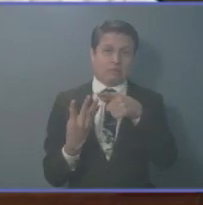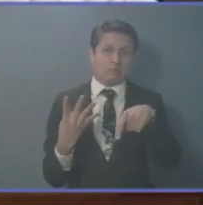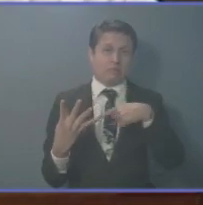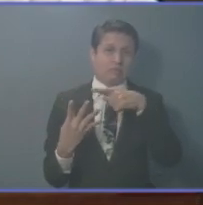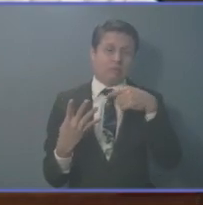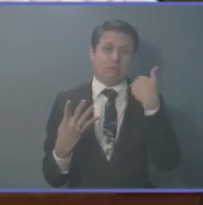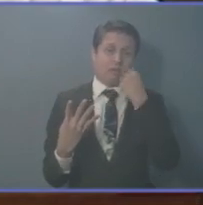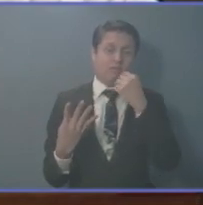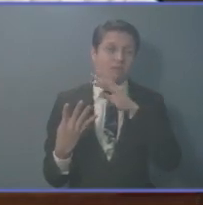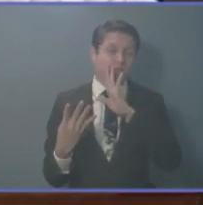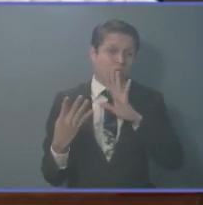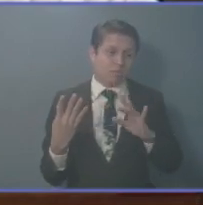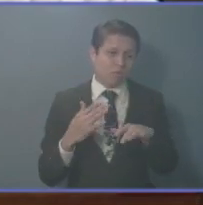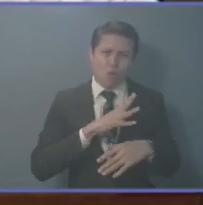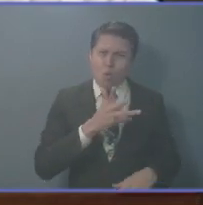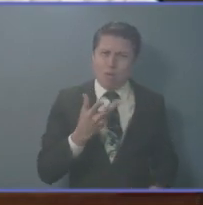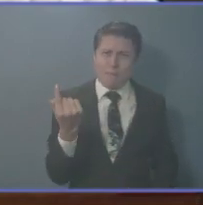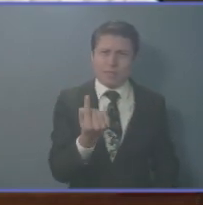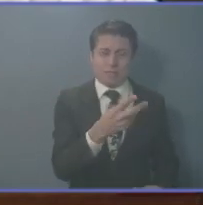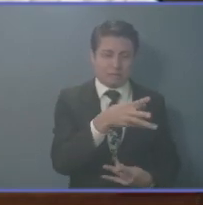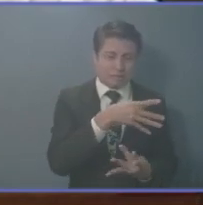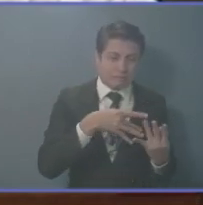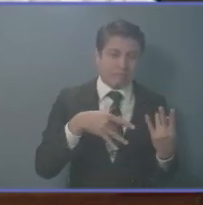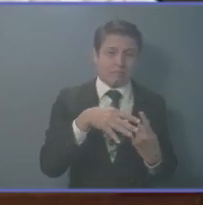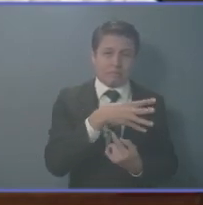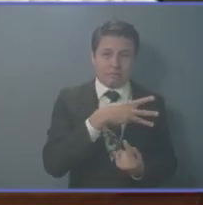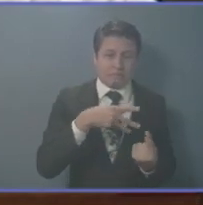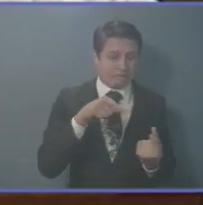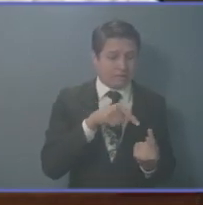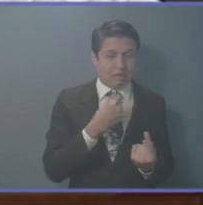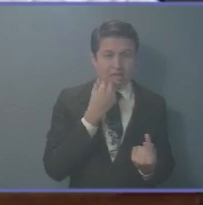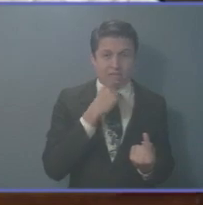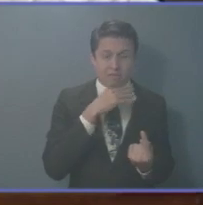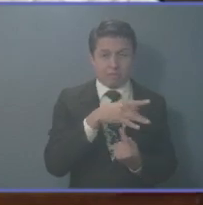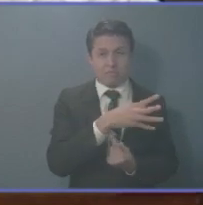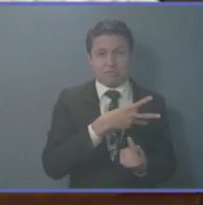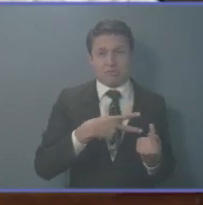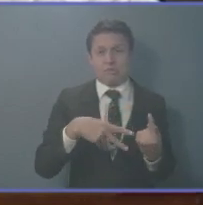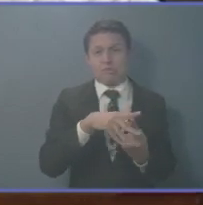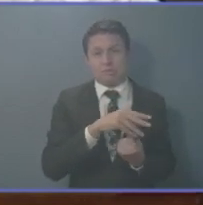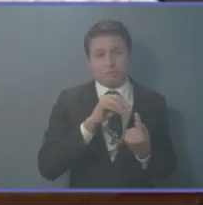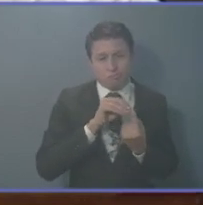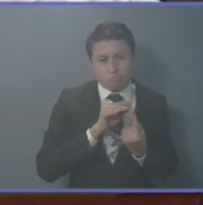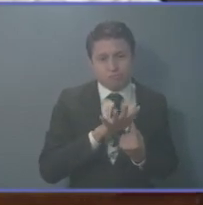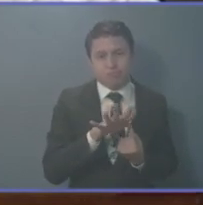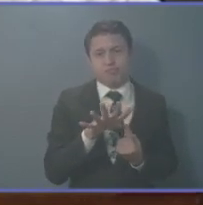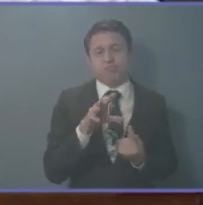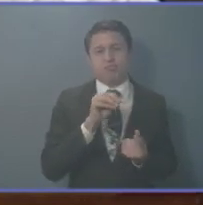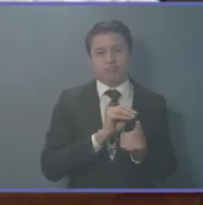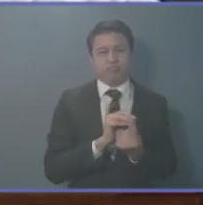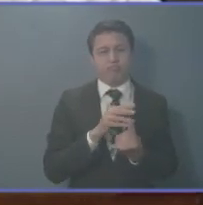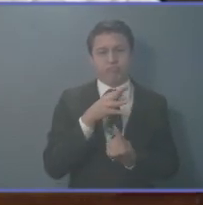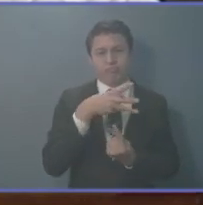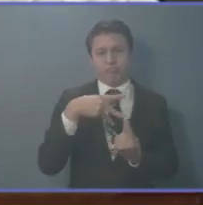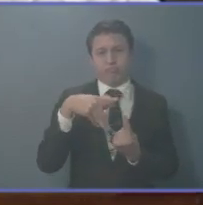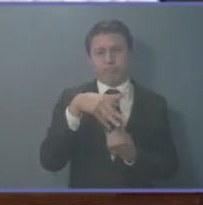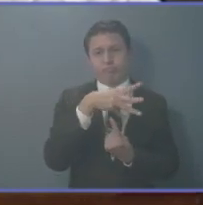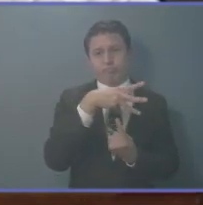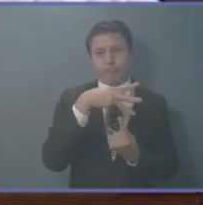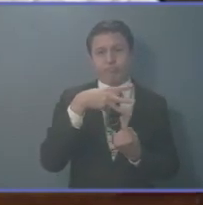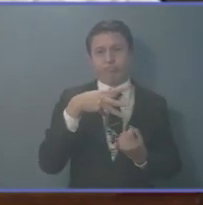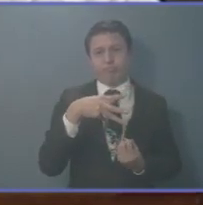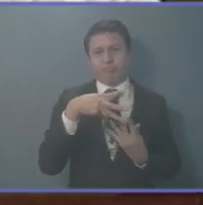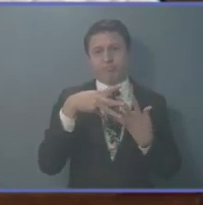inicio de síntomas hasta 7 días después del cese de la fiebre en el caso que lo originó. F. Criterios